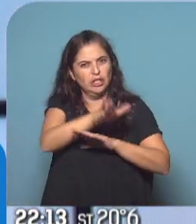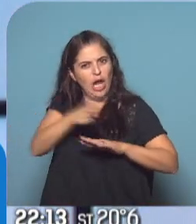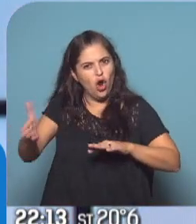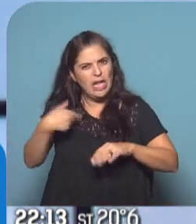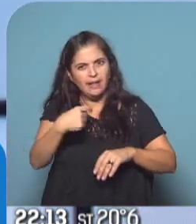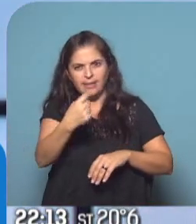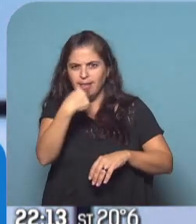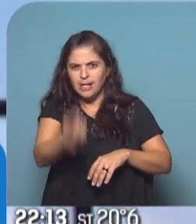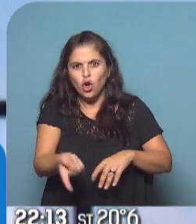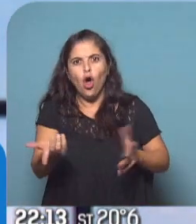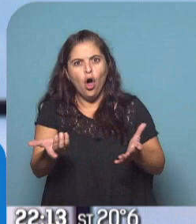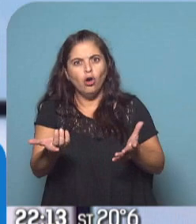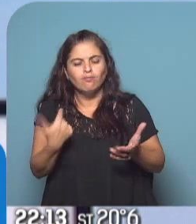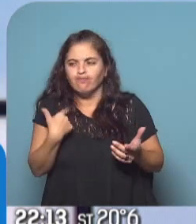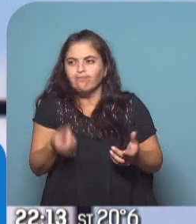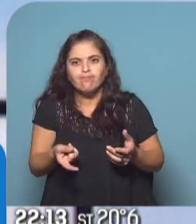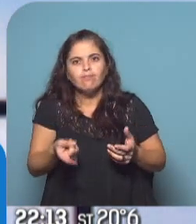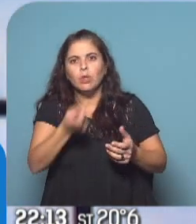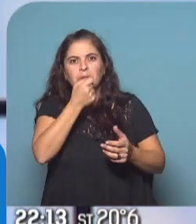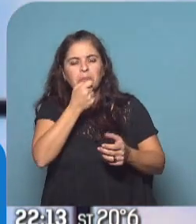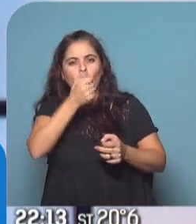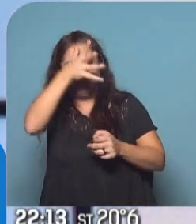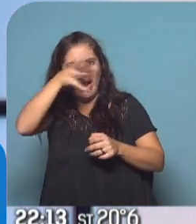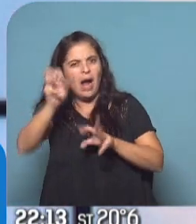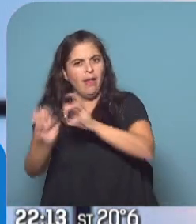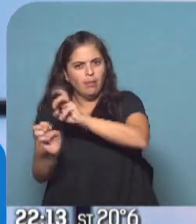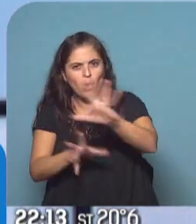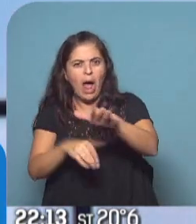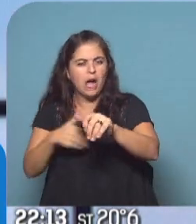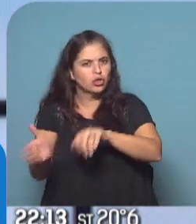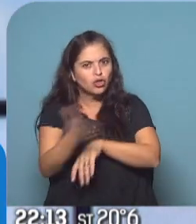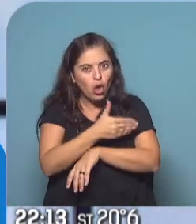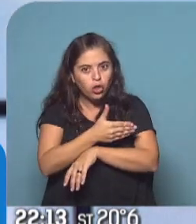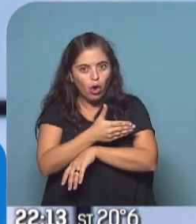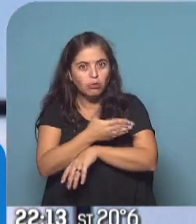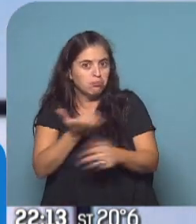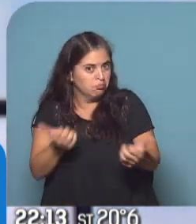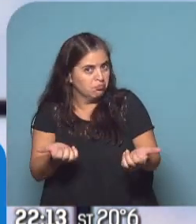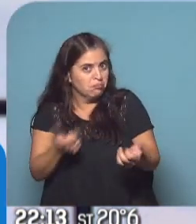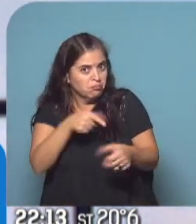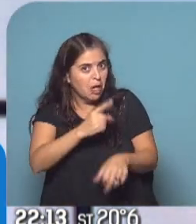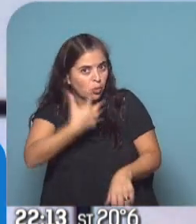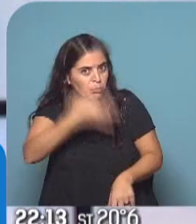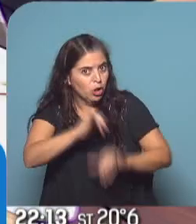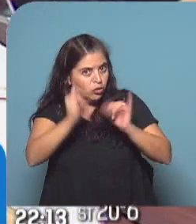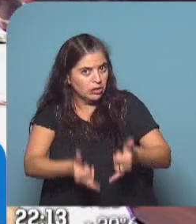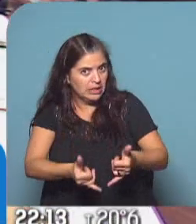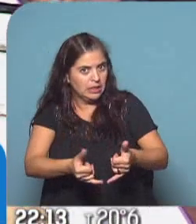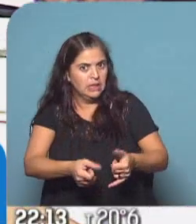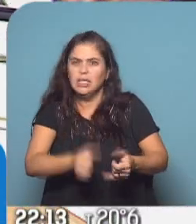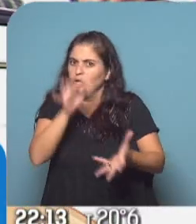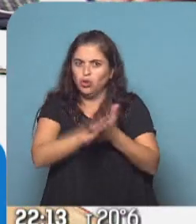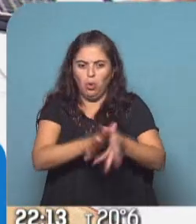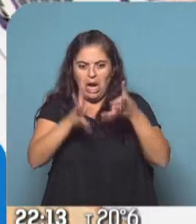prometió una guerra ahora. Está siendo como el adulto responsable de alguna manera. Entre los diversos componentes que tiene